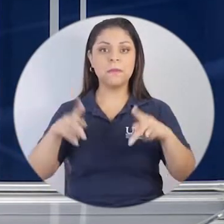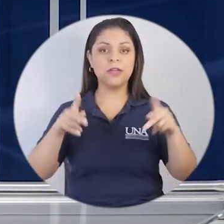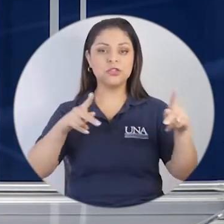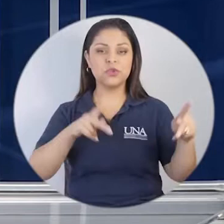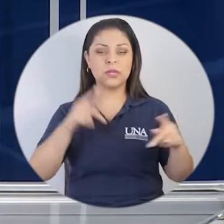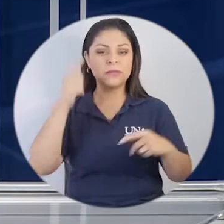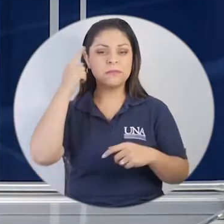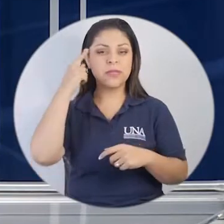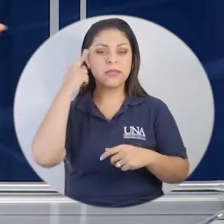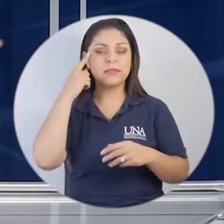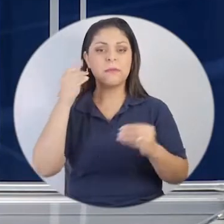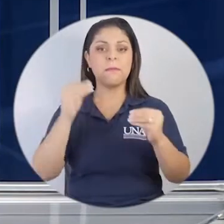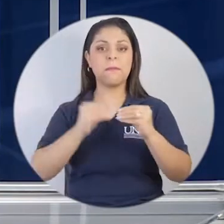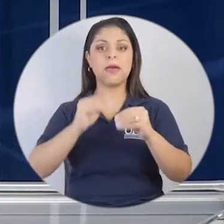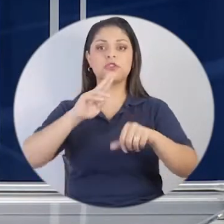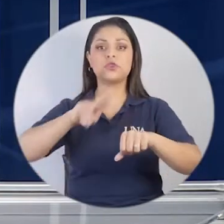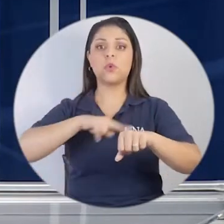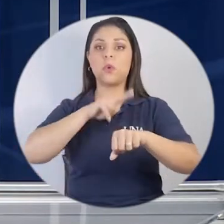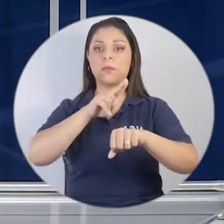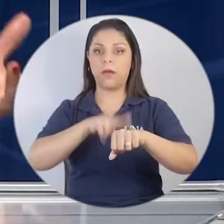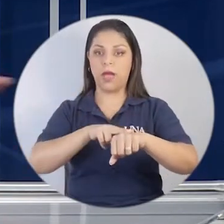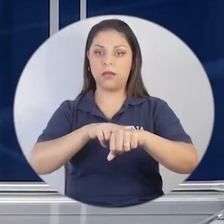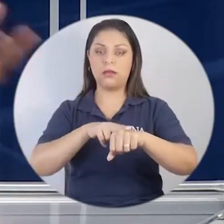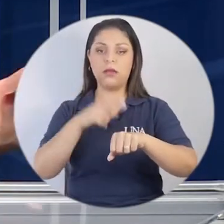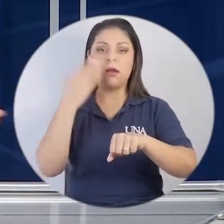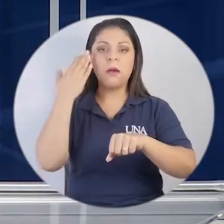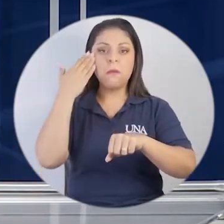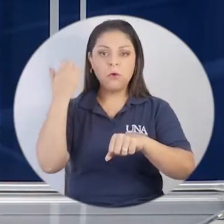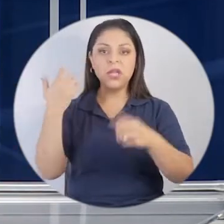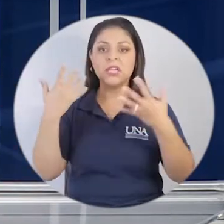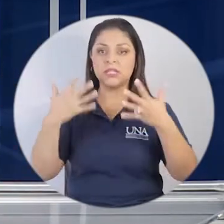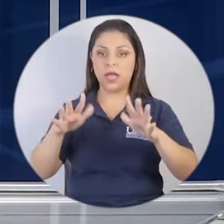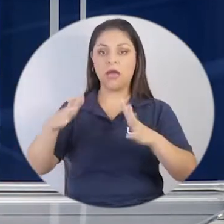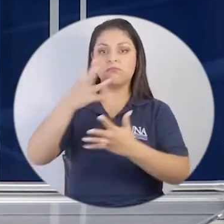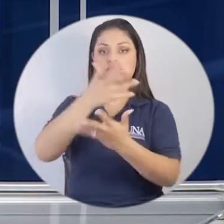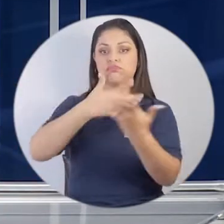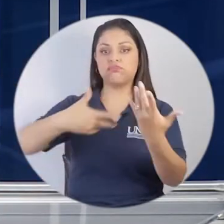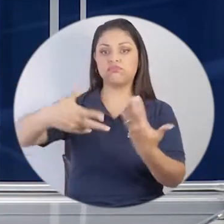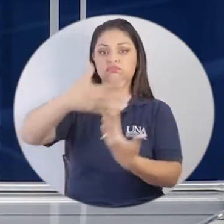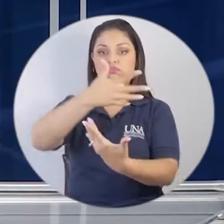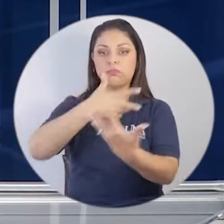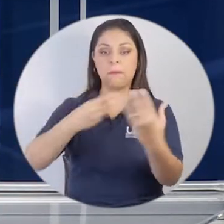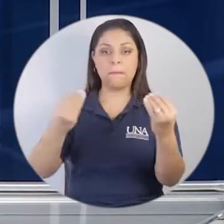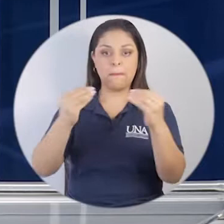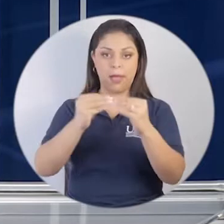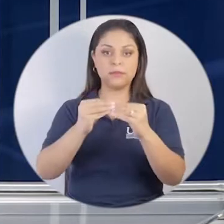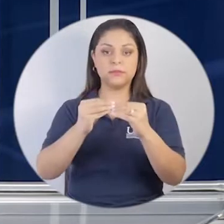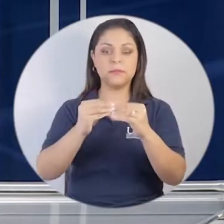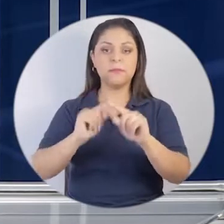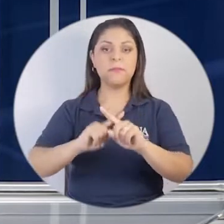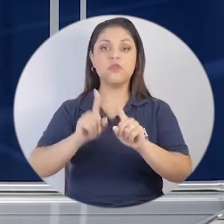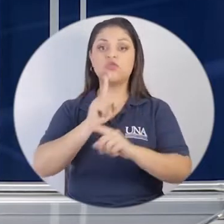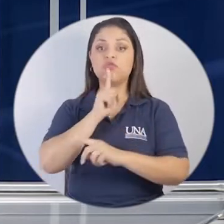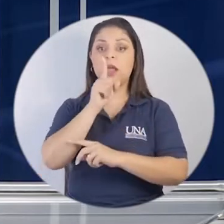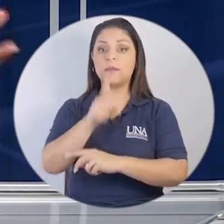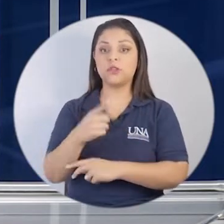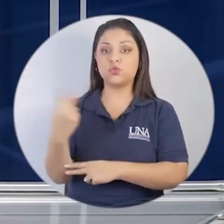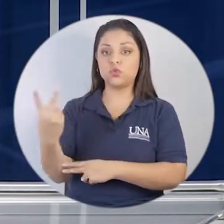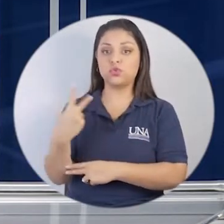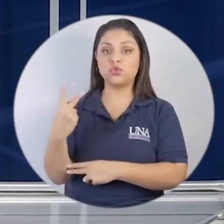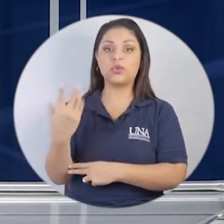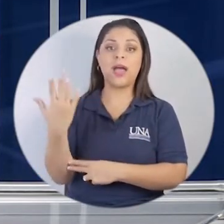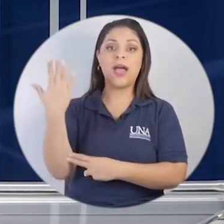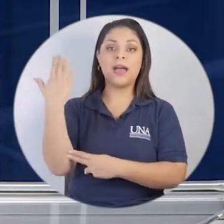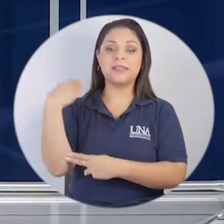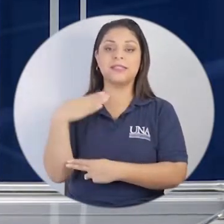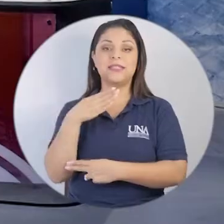lo ve con más normalidad porque están en los diferentes espacios en los que nos desarrollamos. Pero la realidad, Lizeth, es que cuando usted y yo íbamos